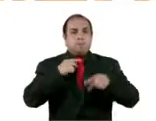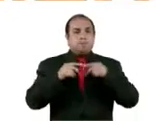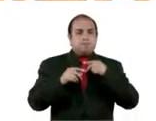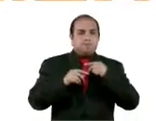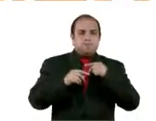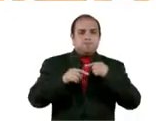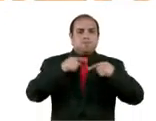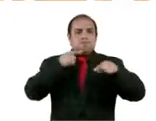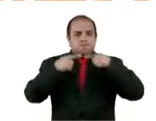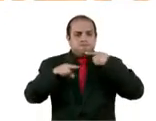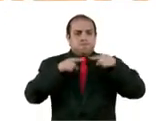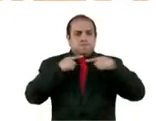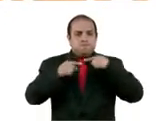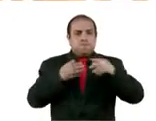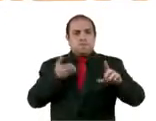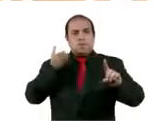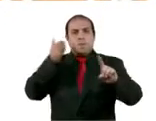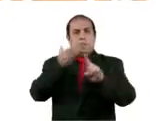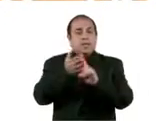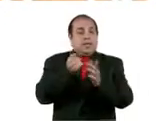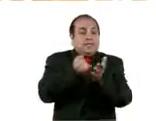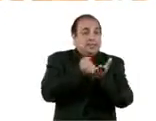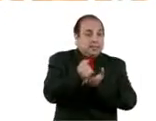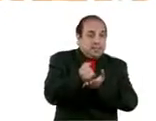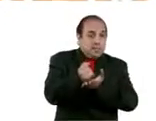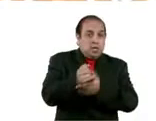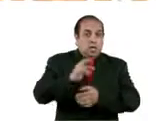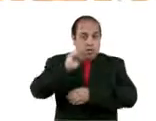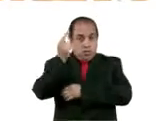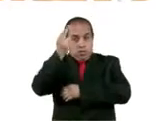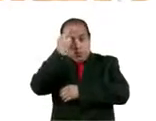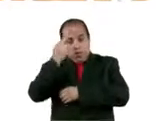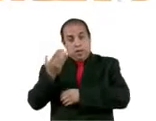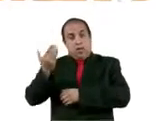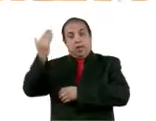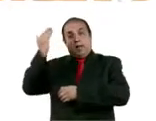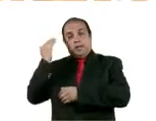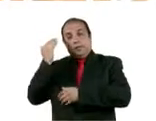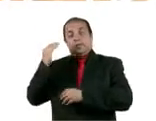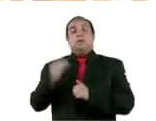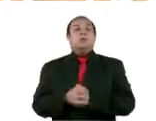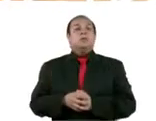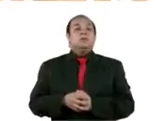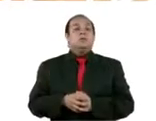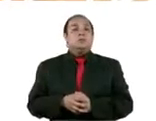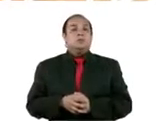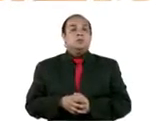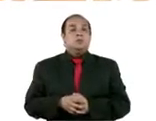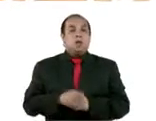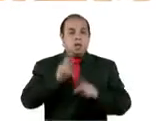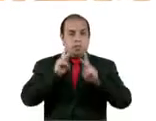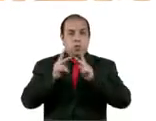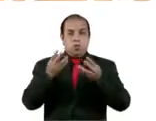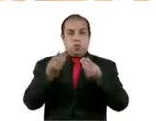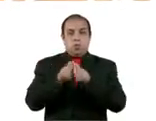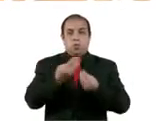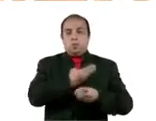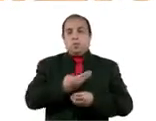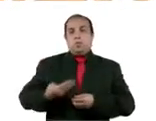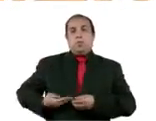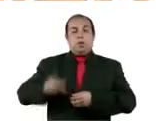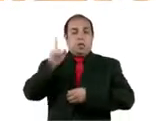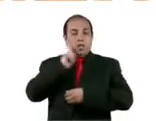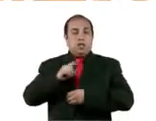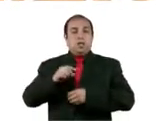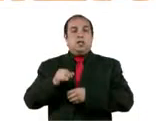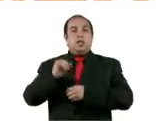decisión. Recuerden que previamente, inclusive platicamos en su momento con la presidenta del Instituto